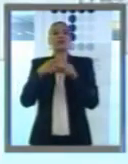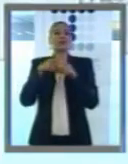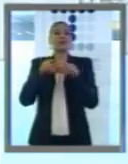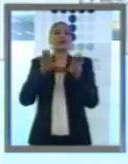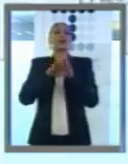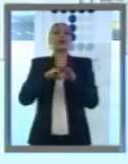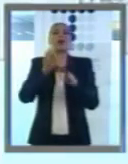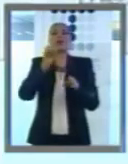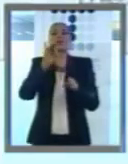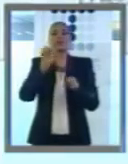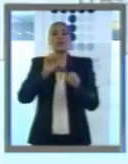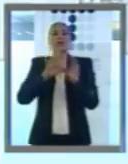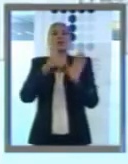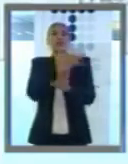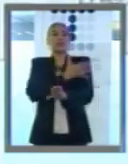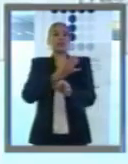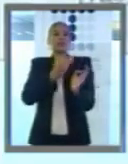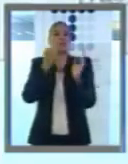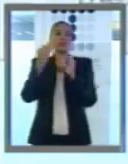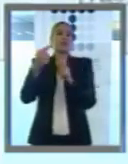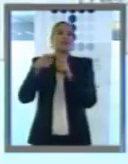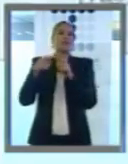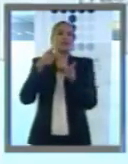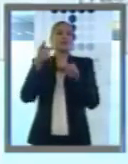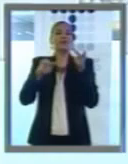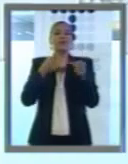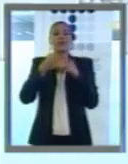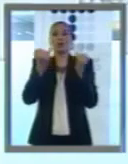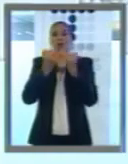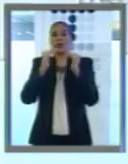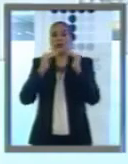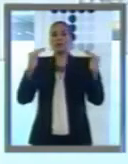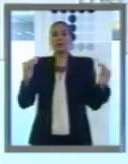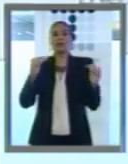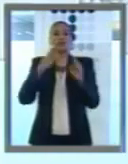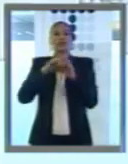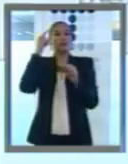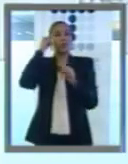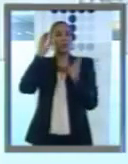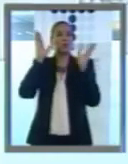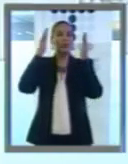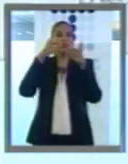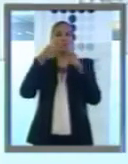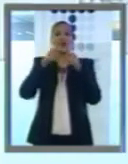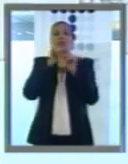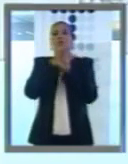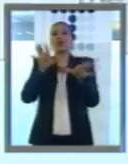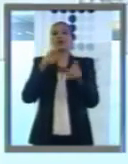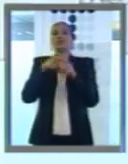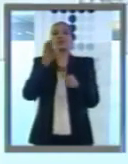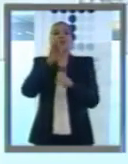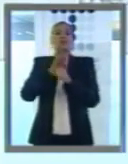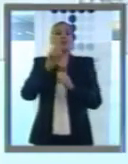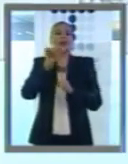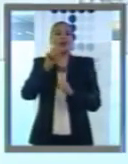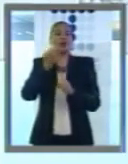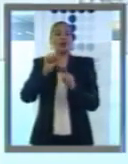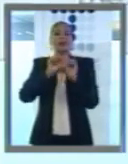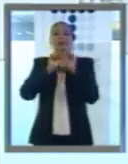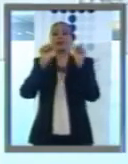materia de transparencia, en materia de lograr criterios homogéneos para acceder a la información y protección de datos, el Sistema